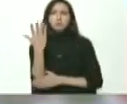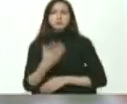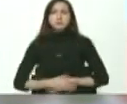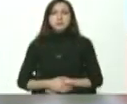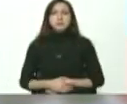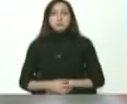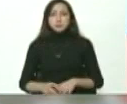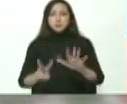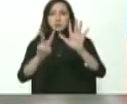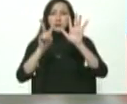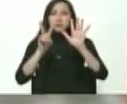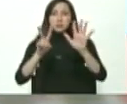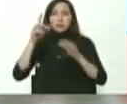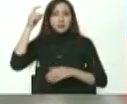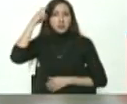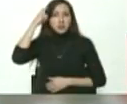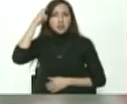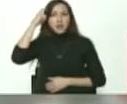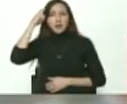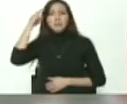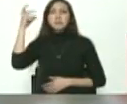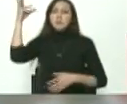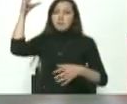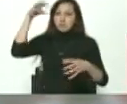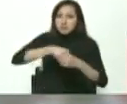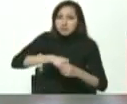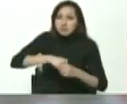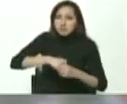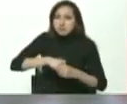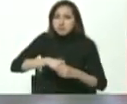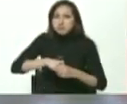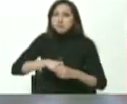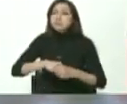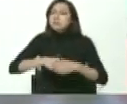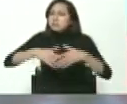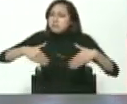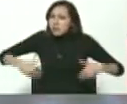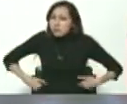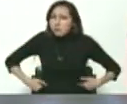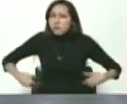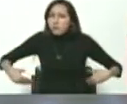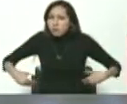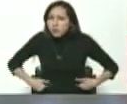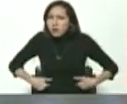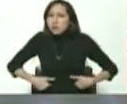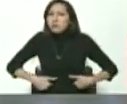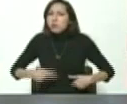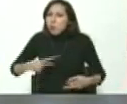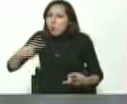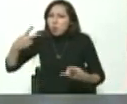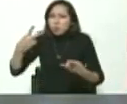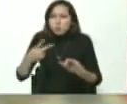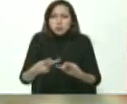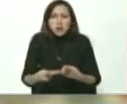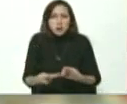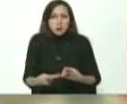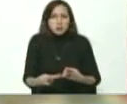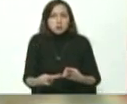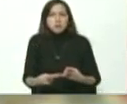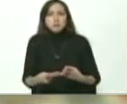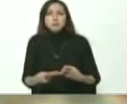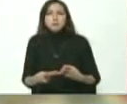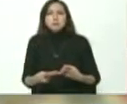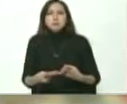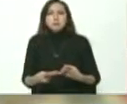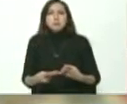7 días de cuarentena radical donde hacemos sacrificios, esfuerzo de voluntad para romper